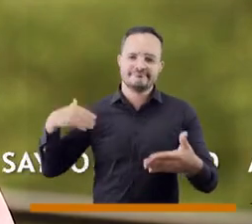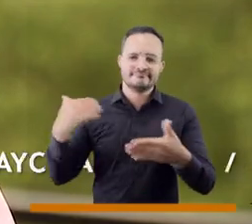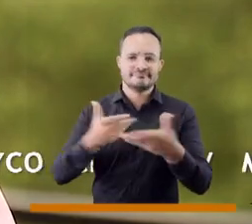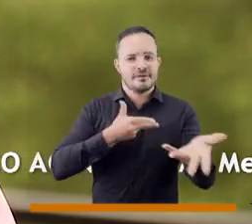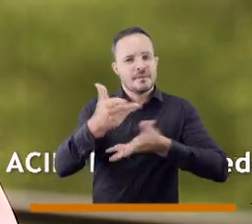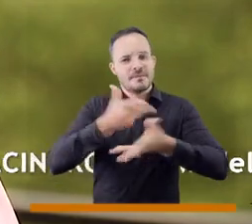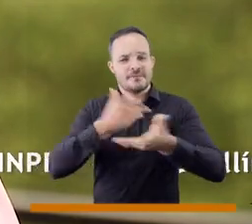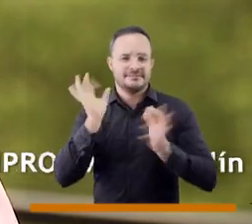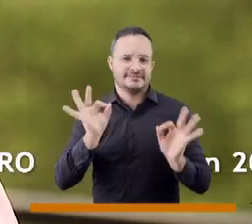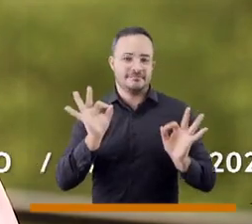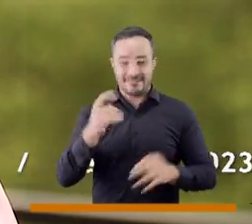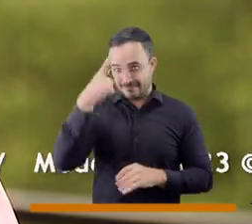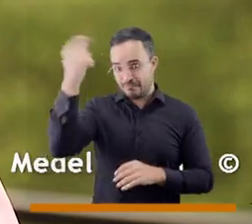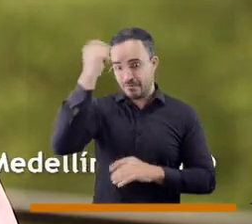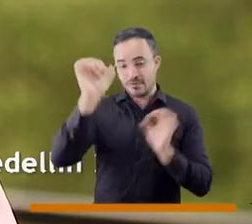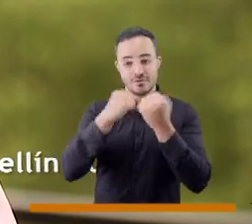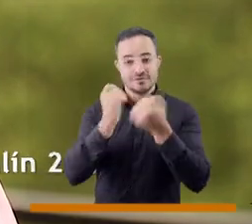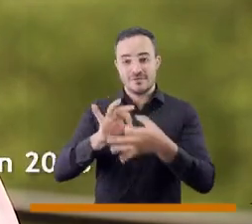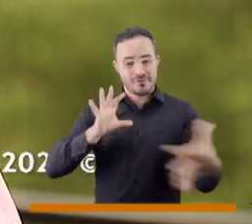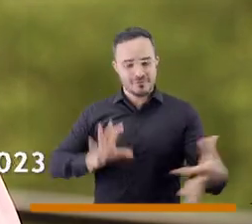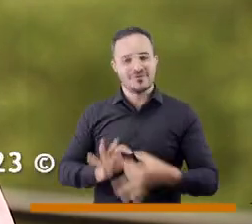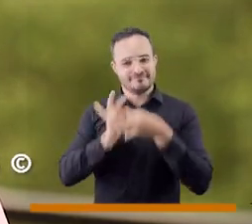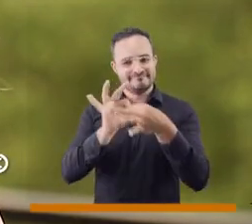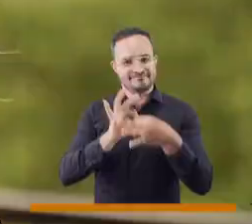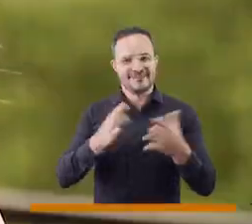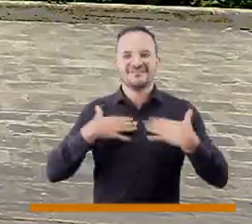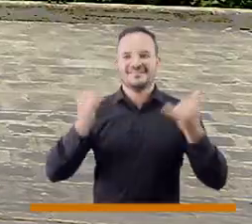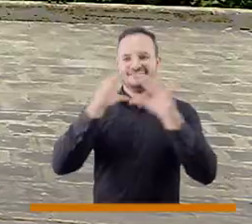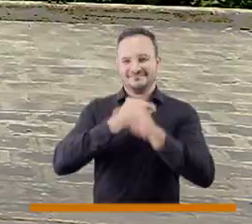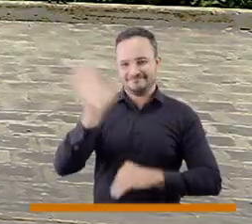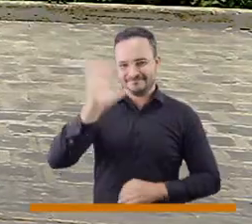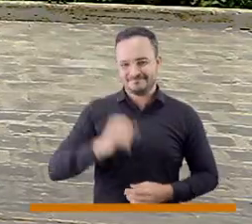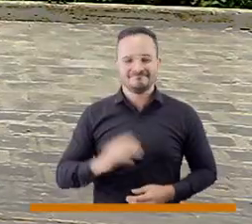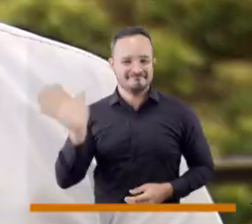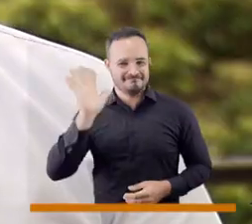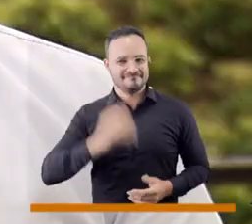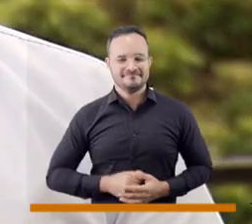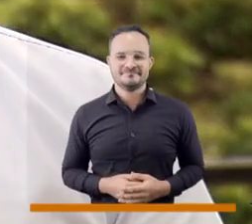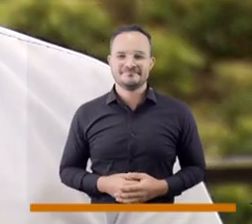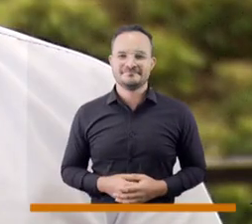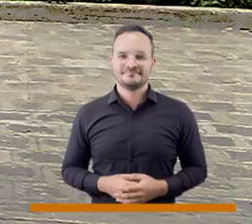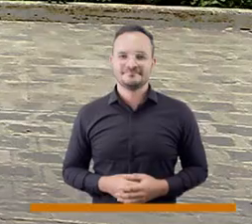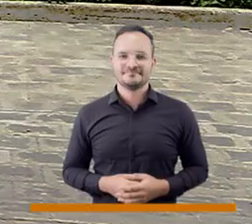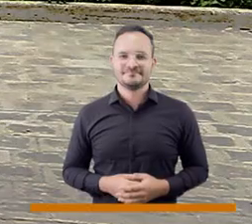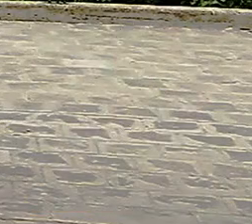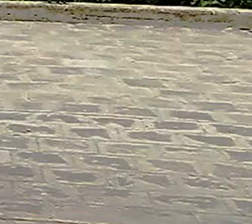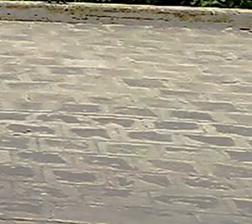estamos conversando con ustedes porque el Consejo somos tú y yo. Feliz noche. Muchas gracias, señora.